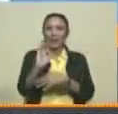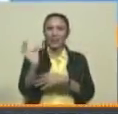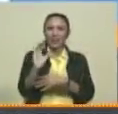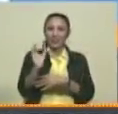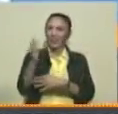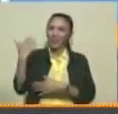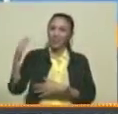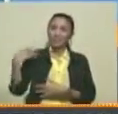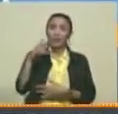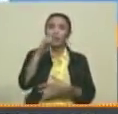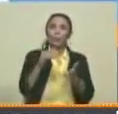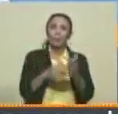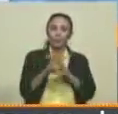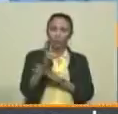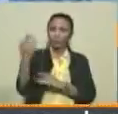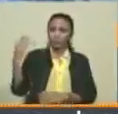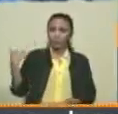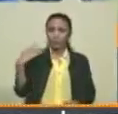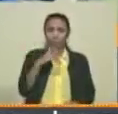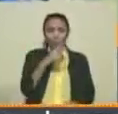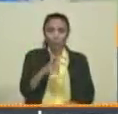pueblo tenía en el 2002.